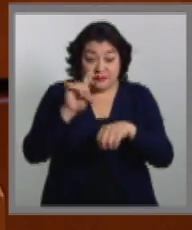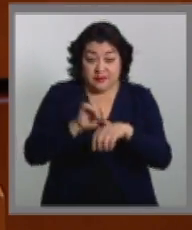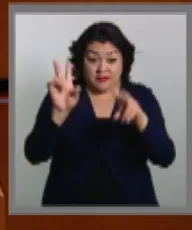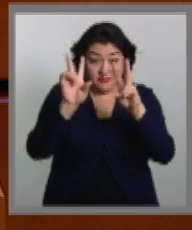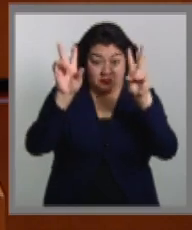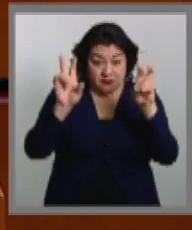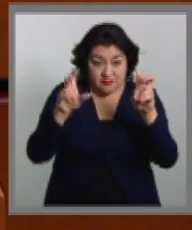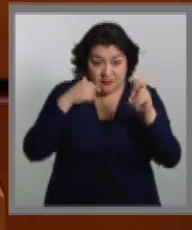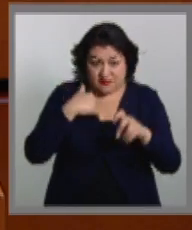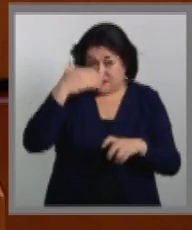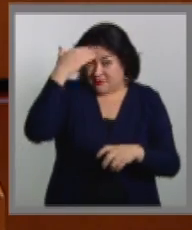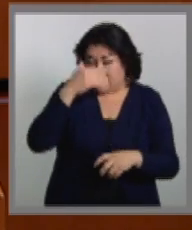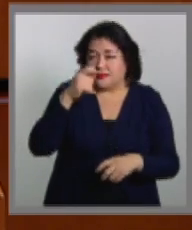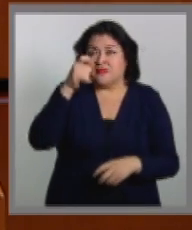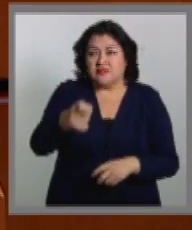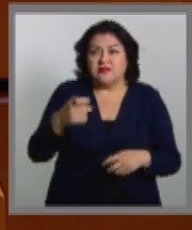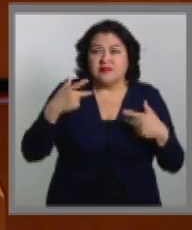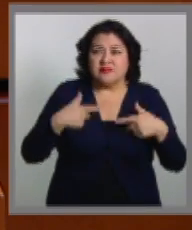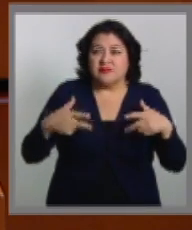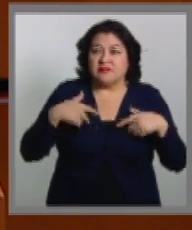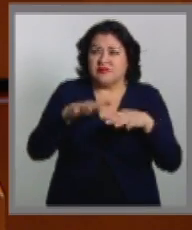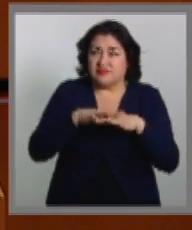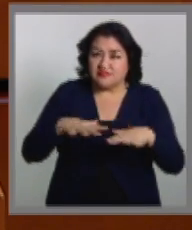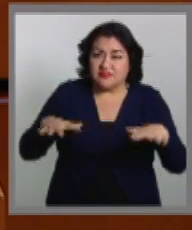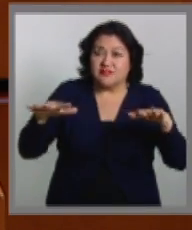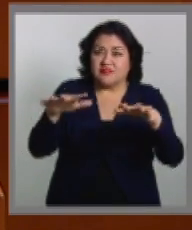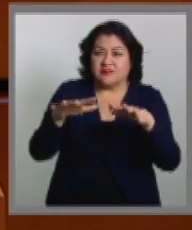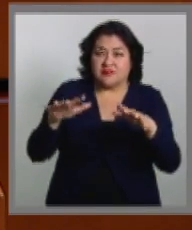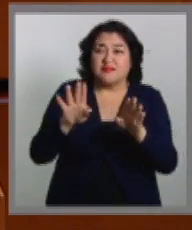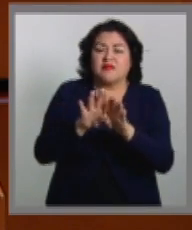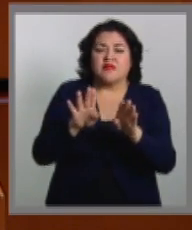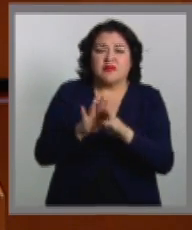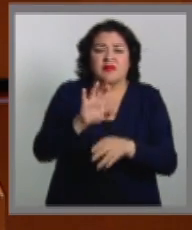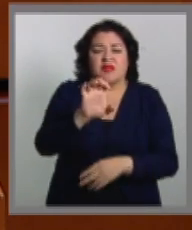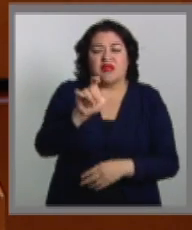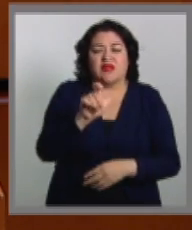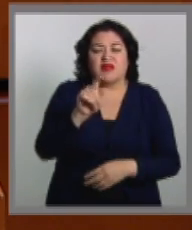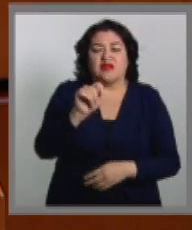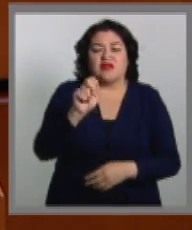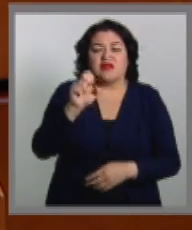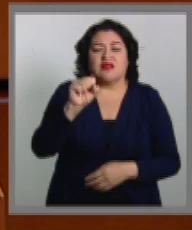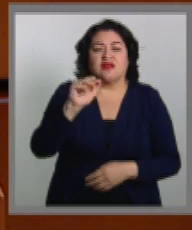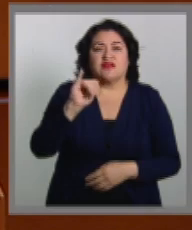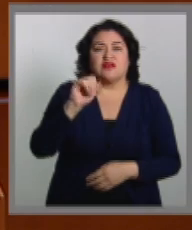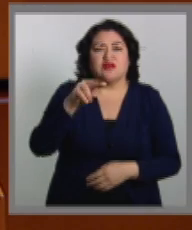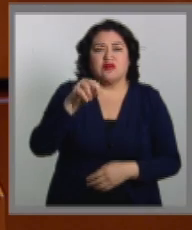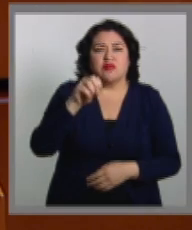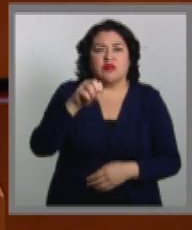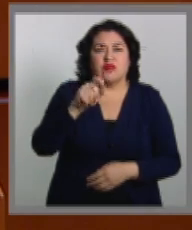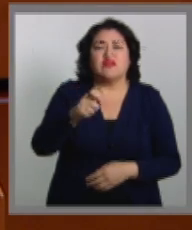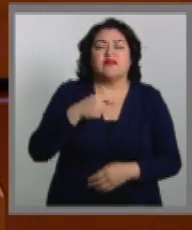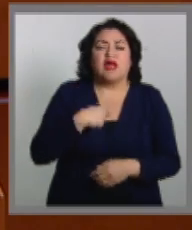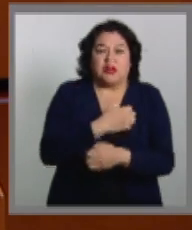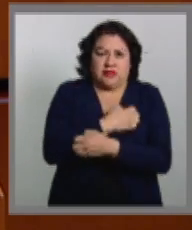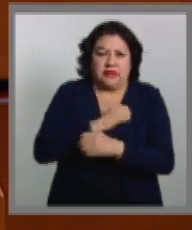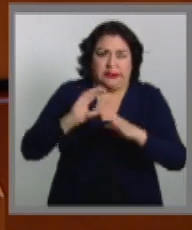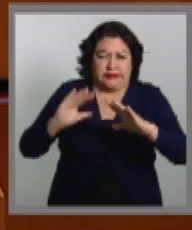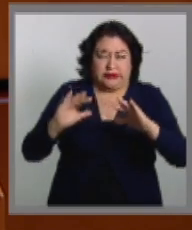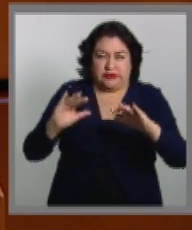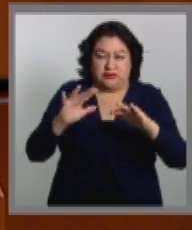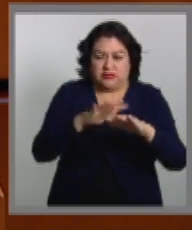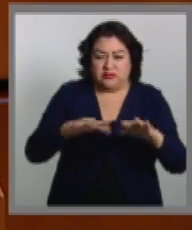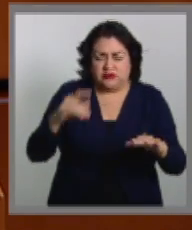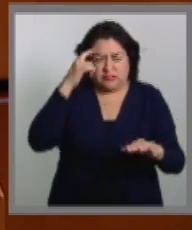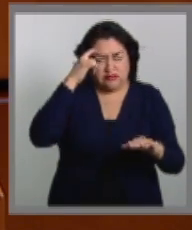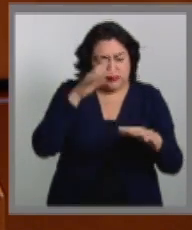decir que el extensionismo se define como el proceso de intervención de carácter educativo y transformador, cuyo objetivo